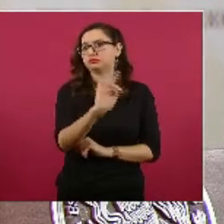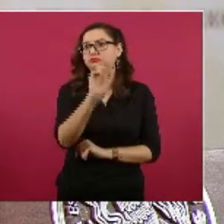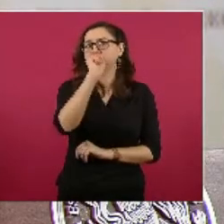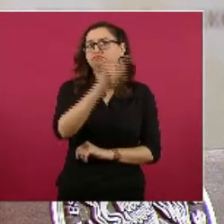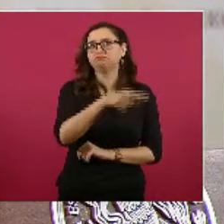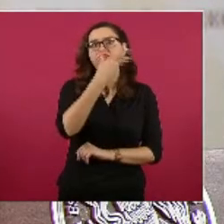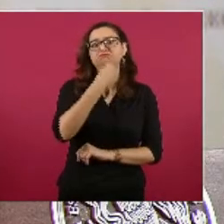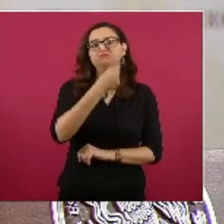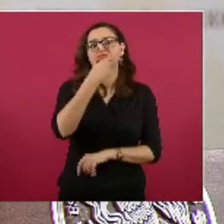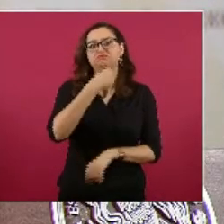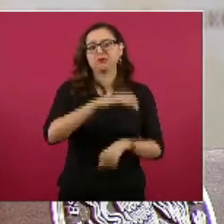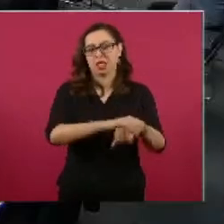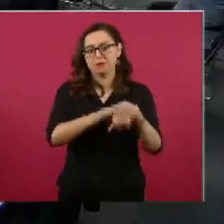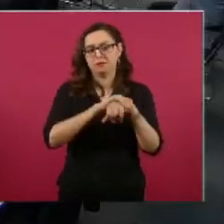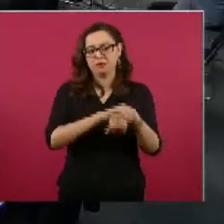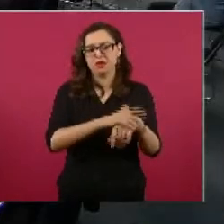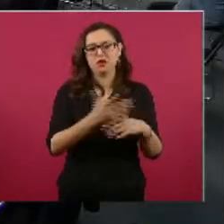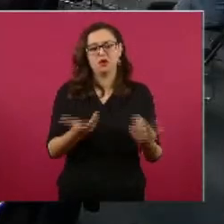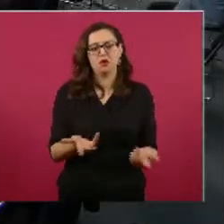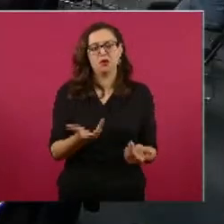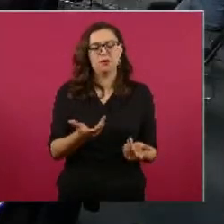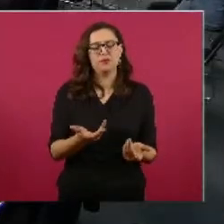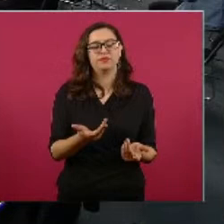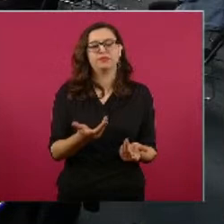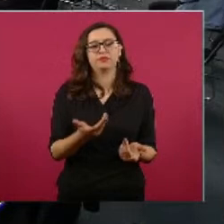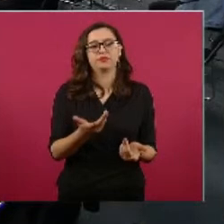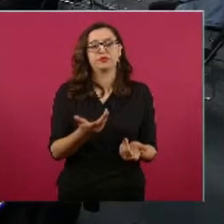este desde luego